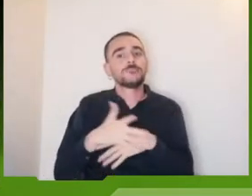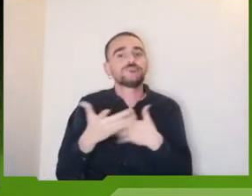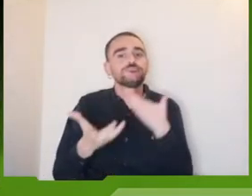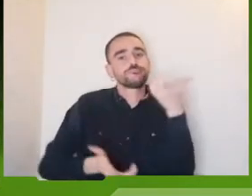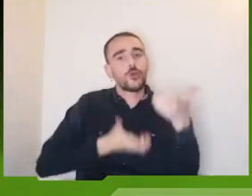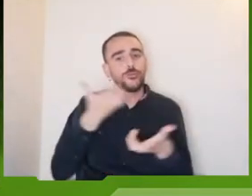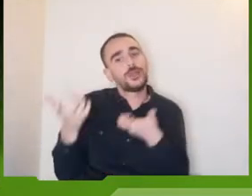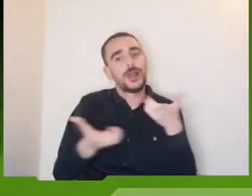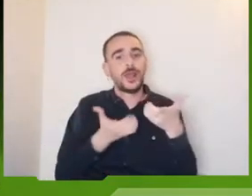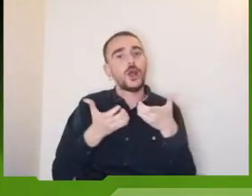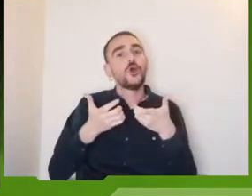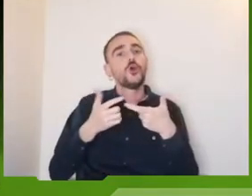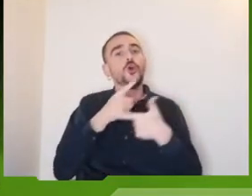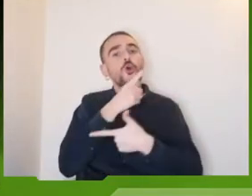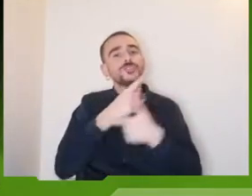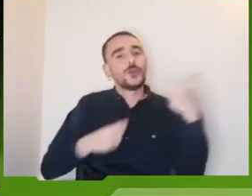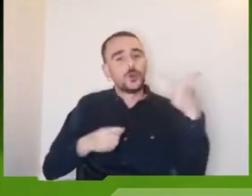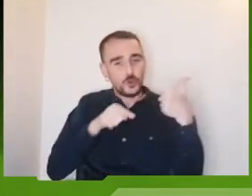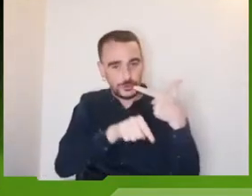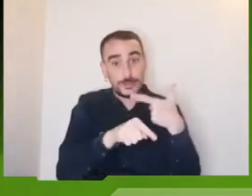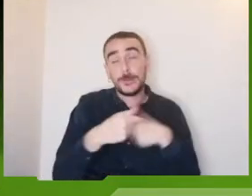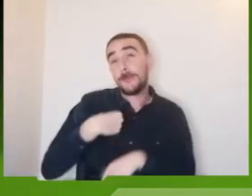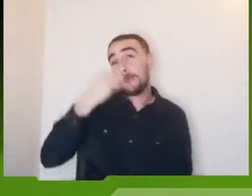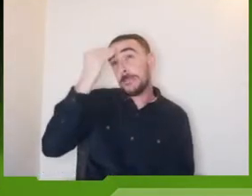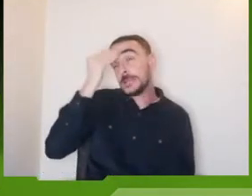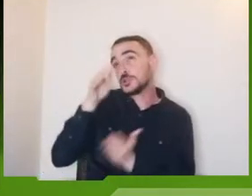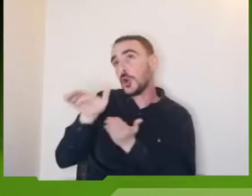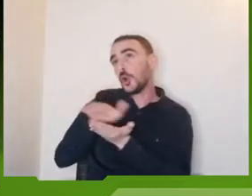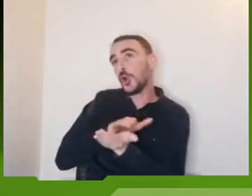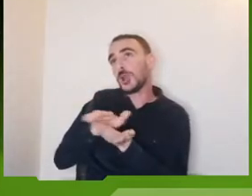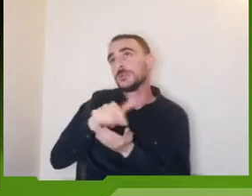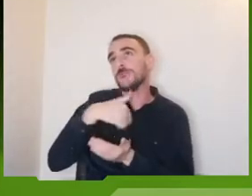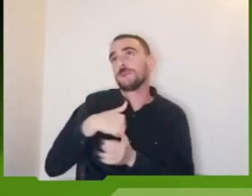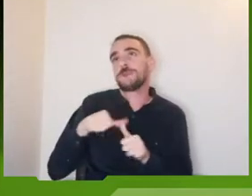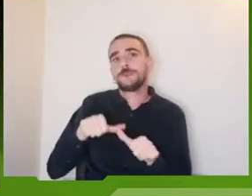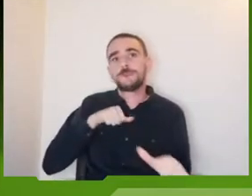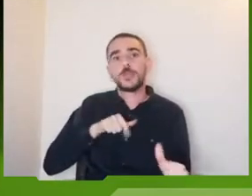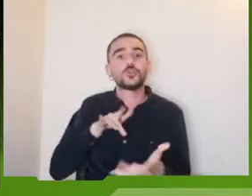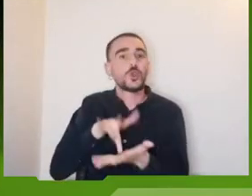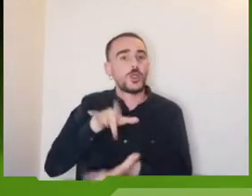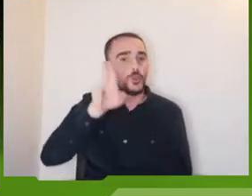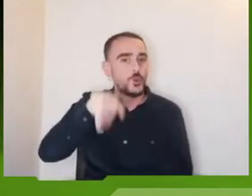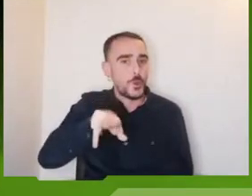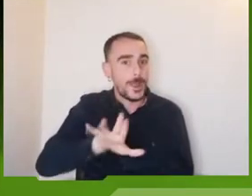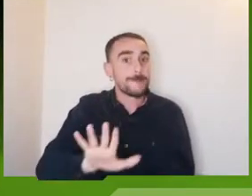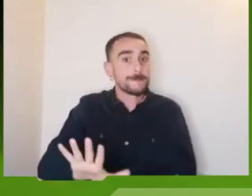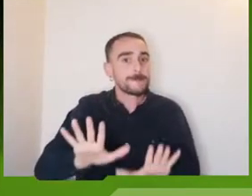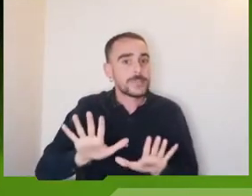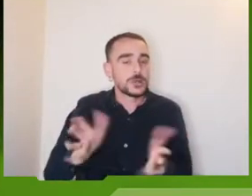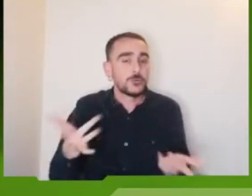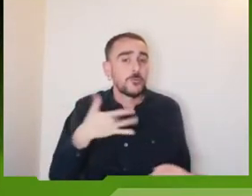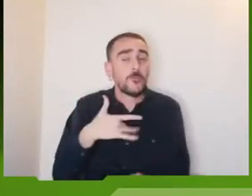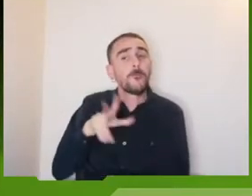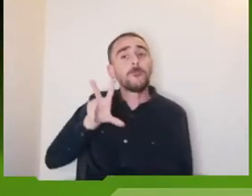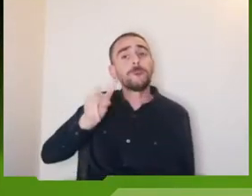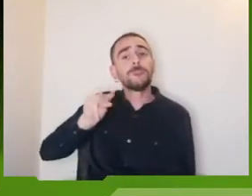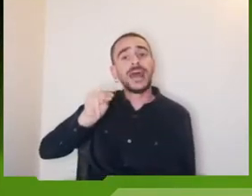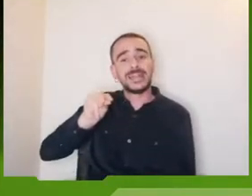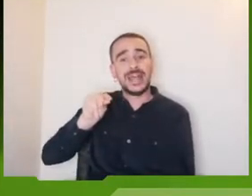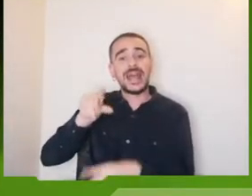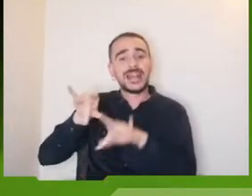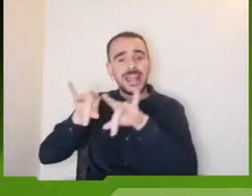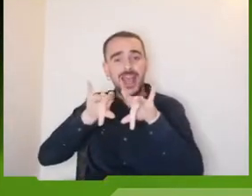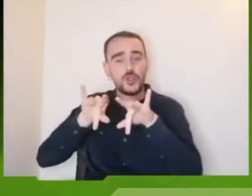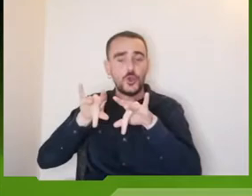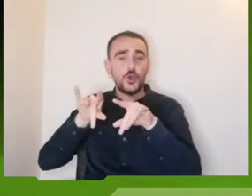croquetas no las he probado. Pero bueno, el rebozado, eso, sin duda, pan rallado sin gluten es fácil.